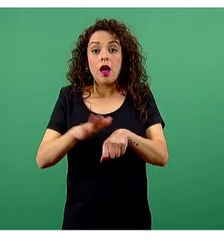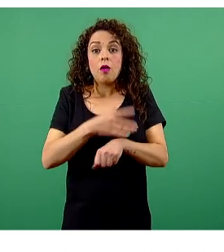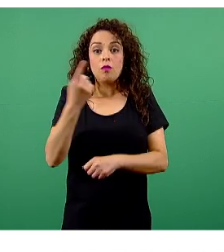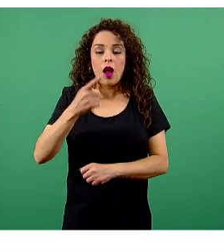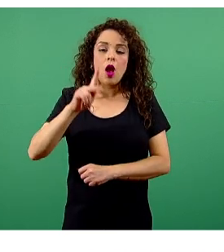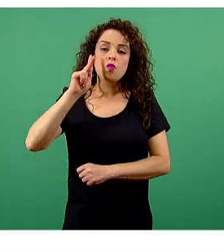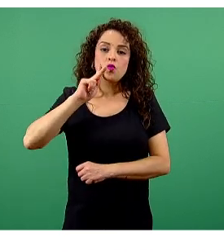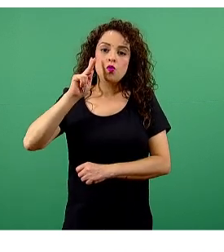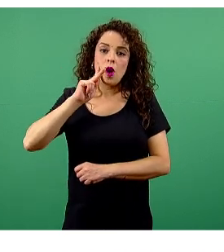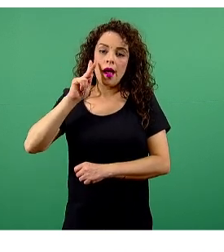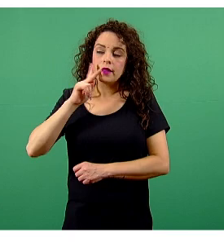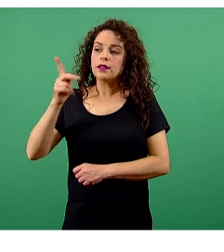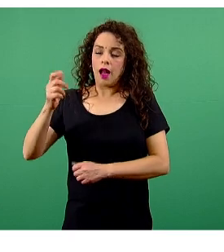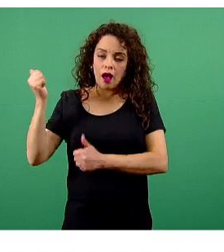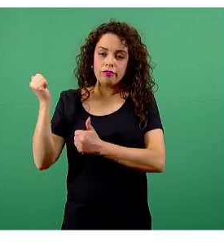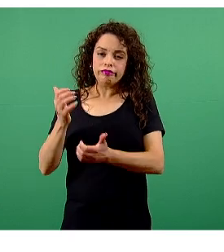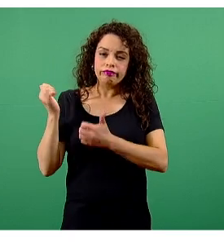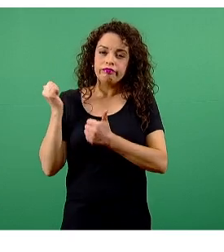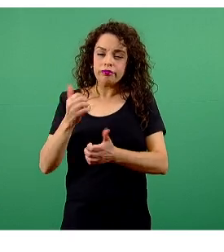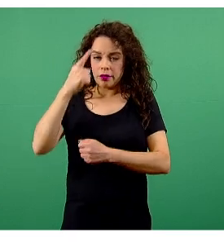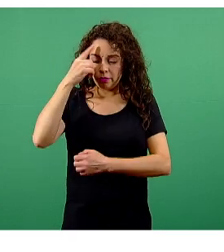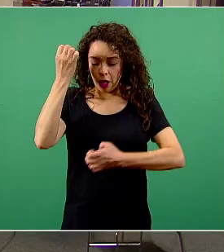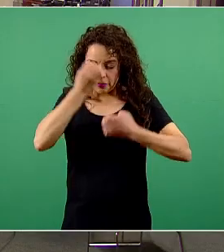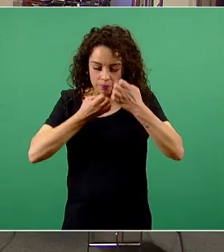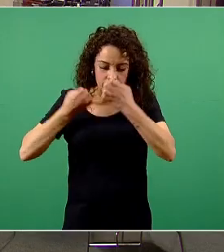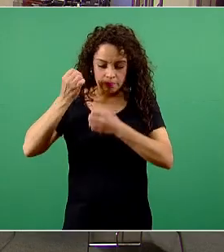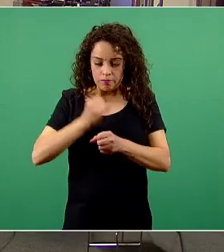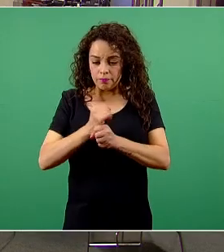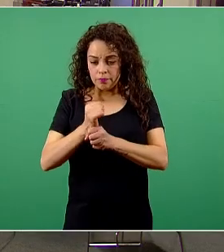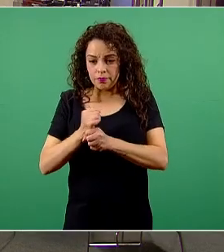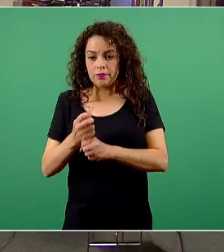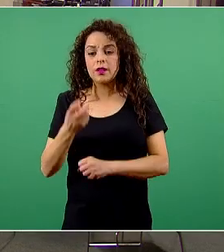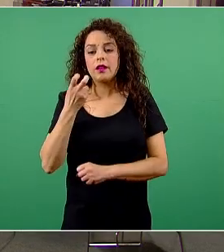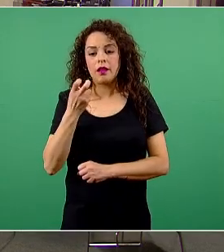a través del tiempo. La que sigue, por favor.